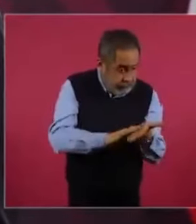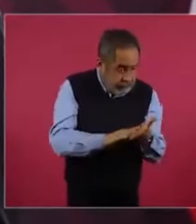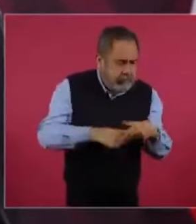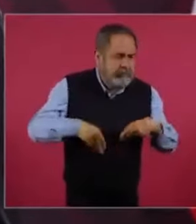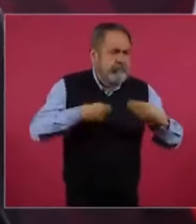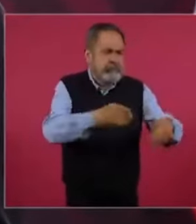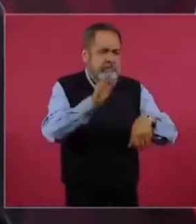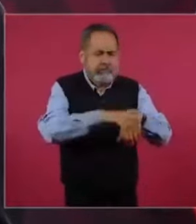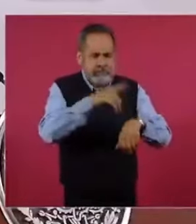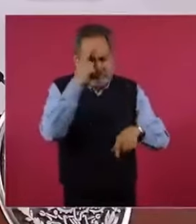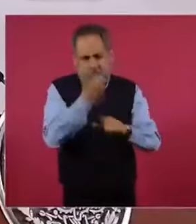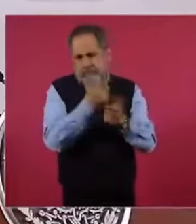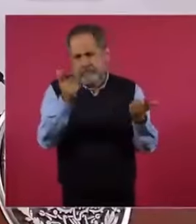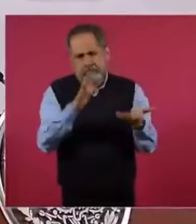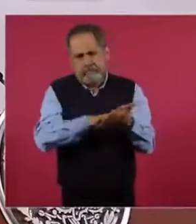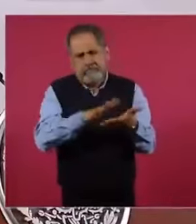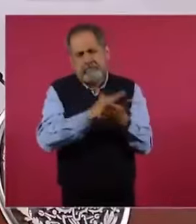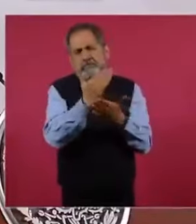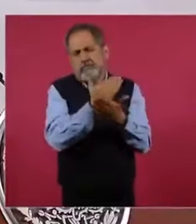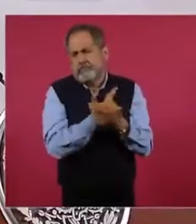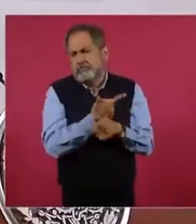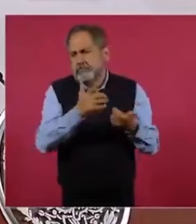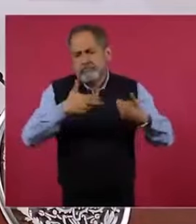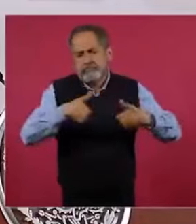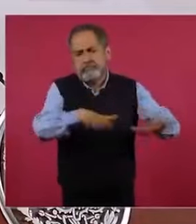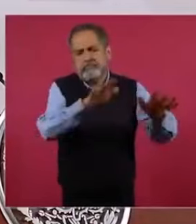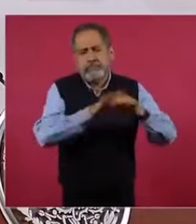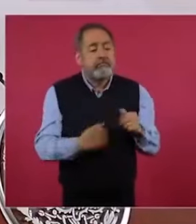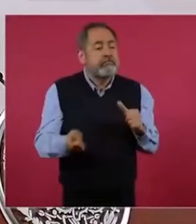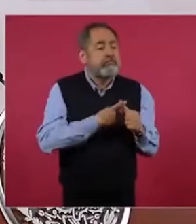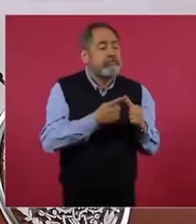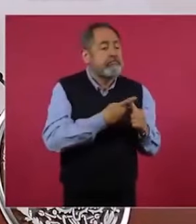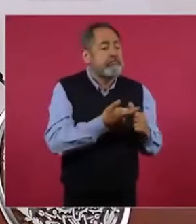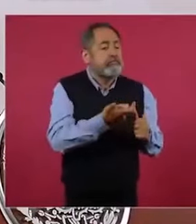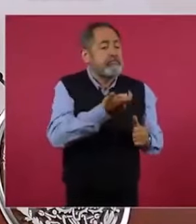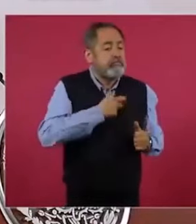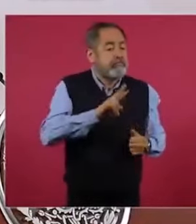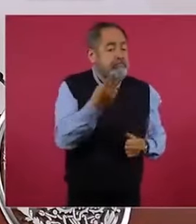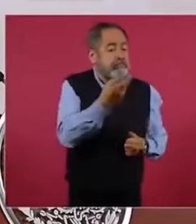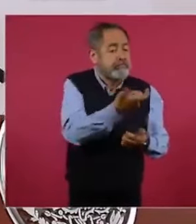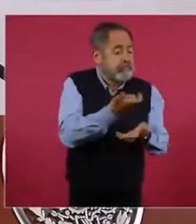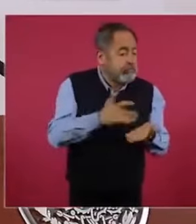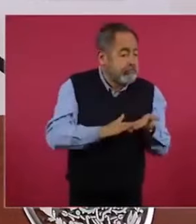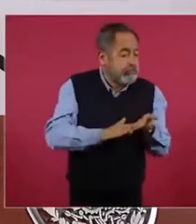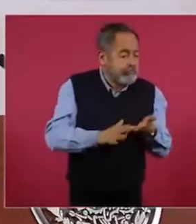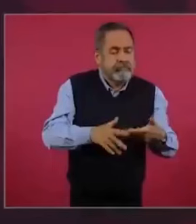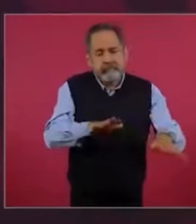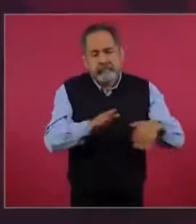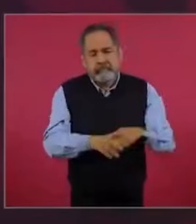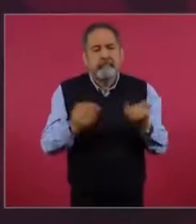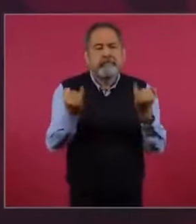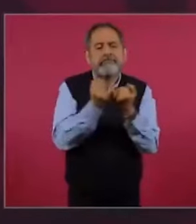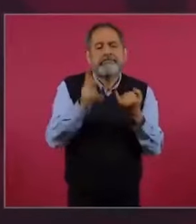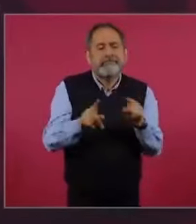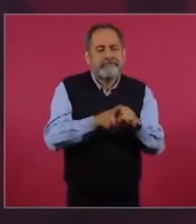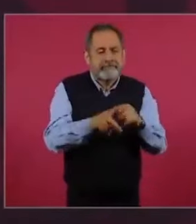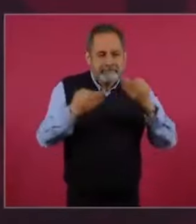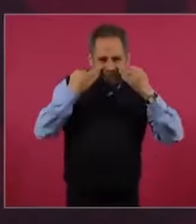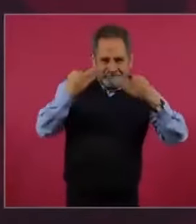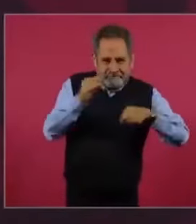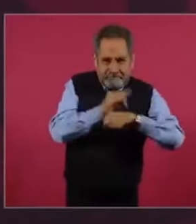facilidades reducen penas Lo mismo para Testigos